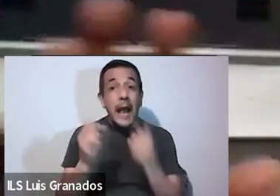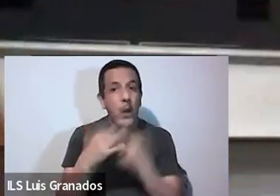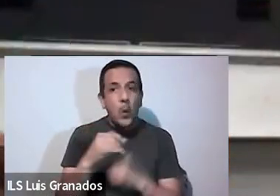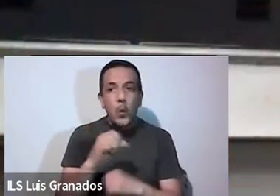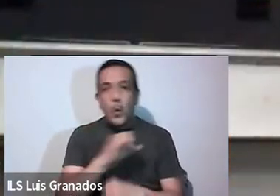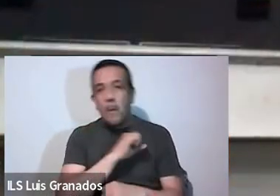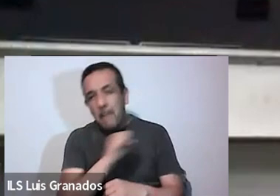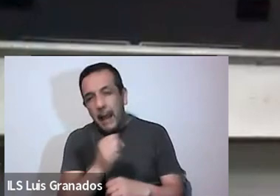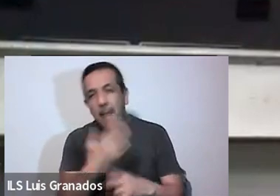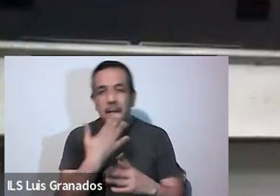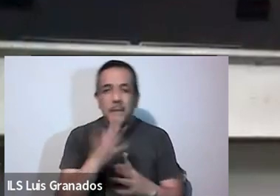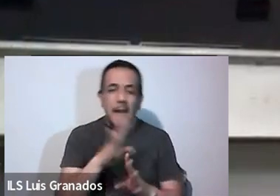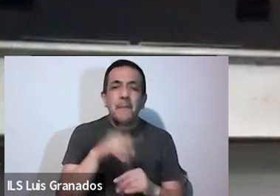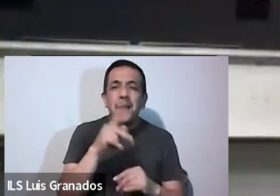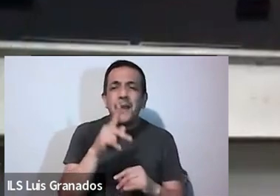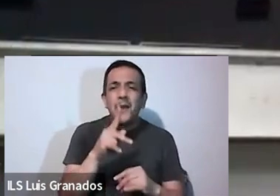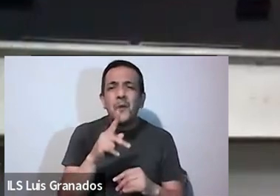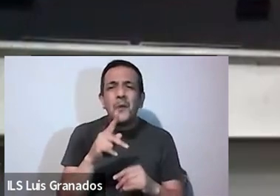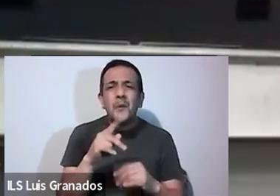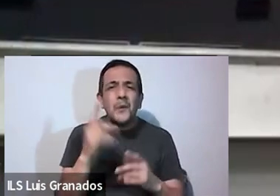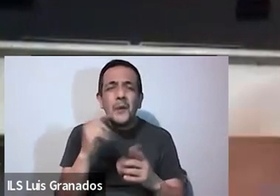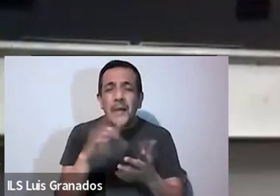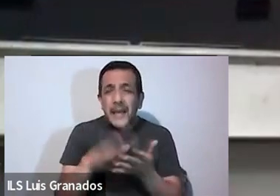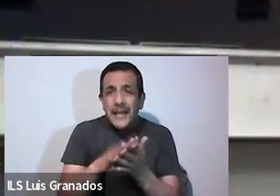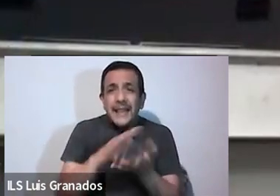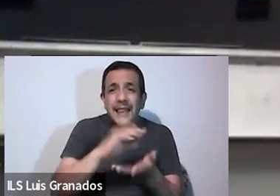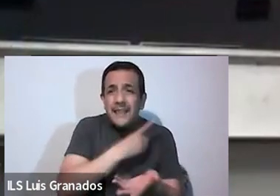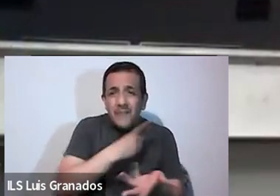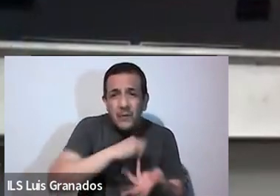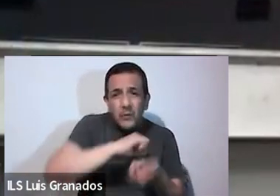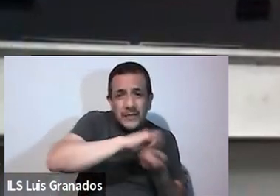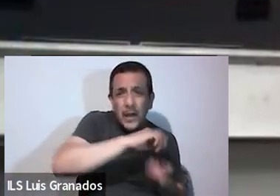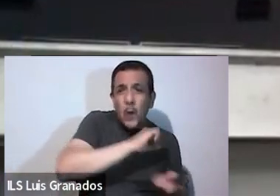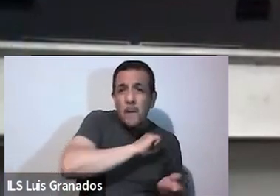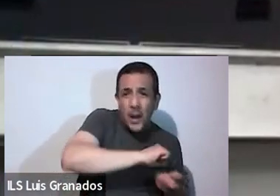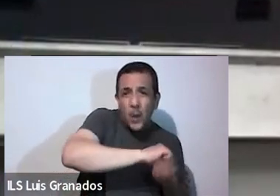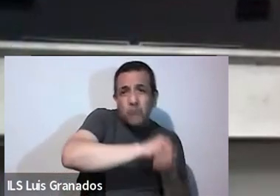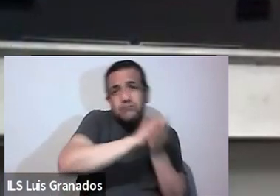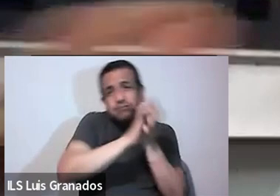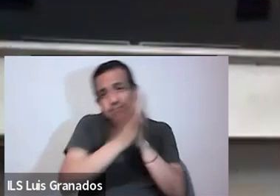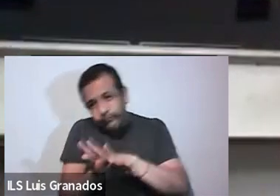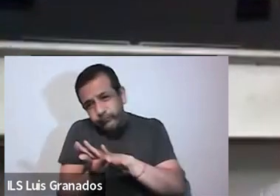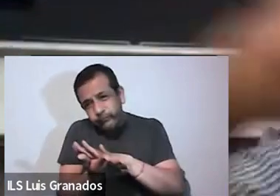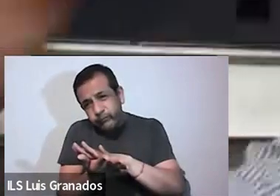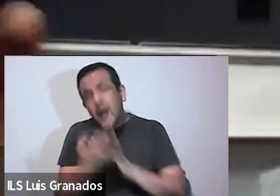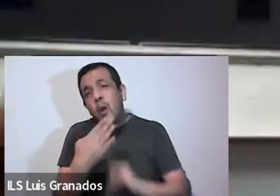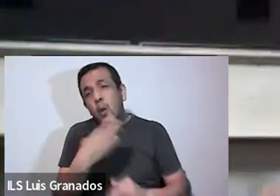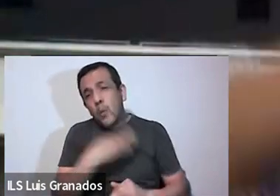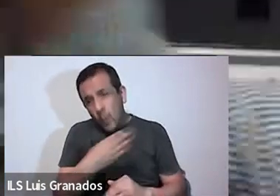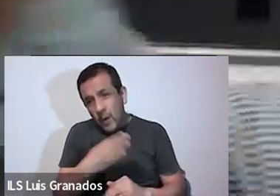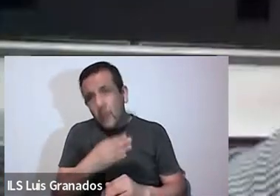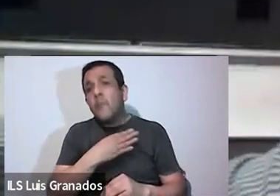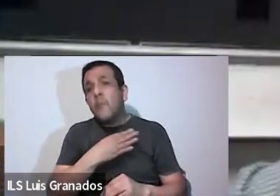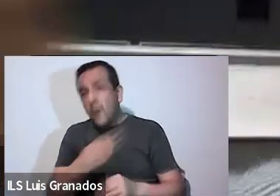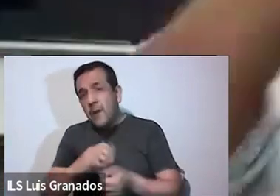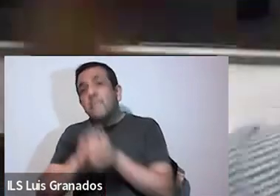otros andaremos bien, pero el camino de la conversión es de lo malo a lo bueno, de lo bueno a lo excelente, de lo excelente a lo mejor, de lo mejor a